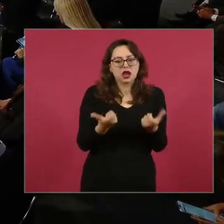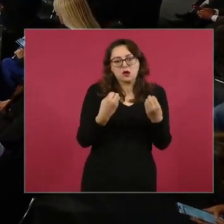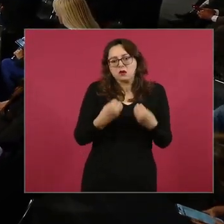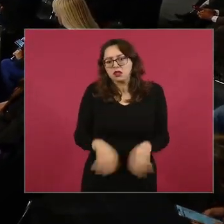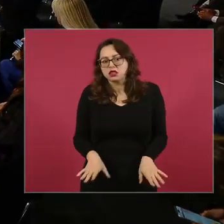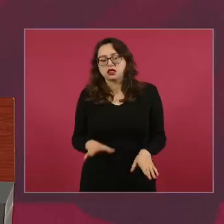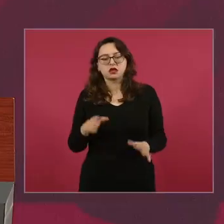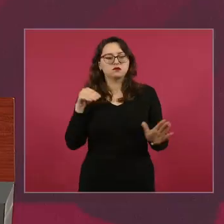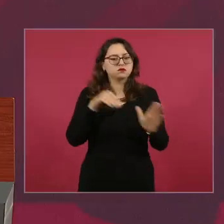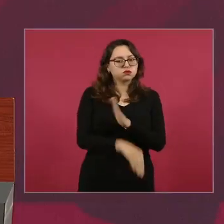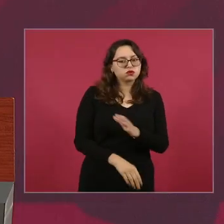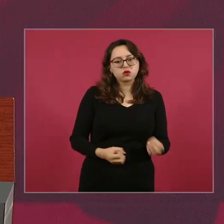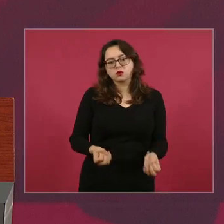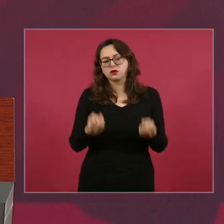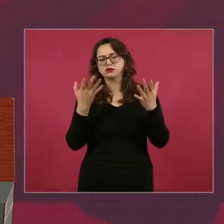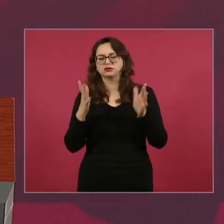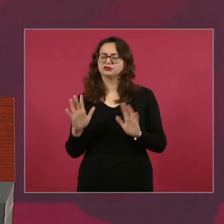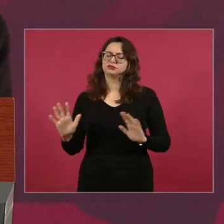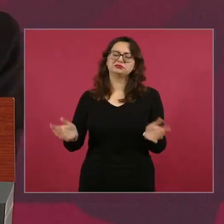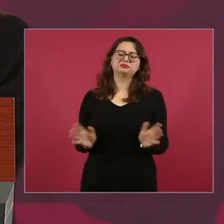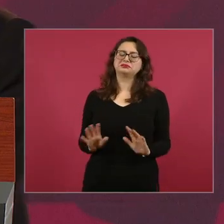cierre? No.